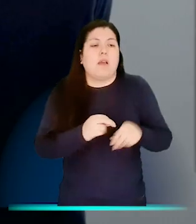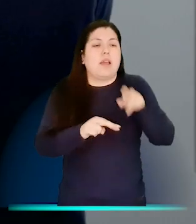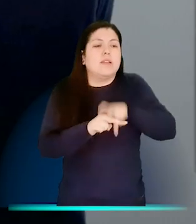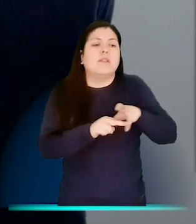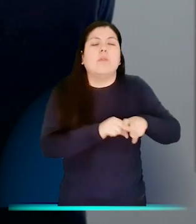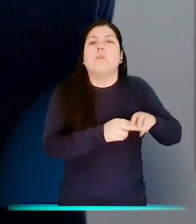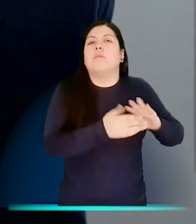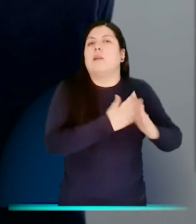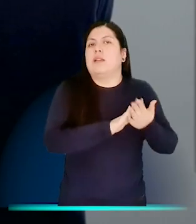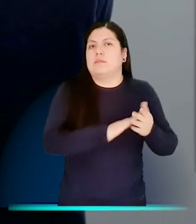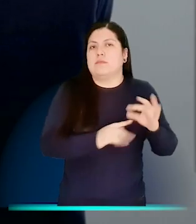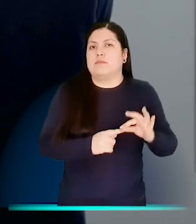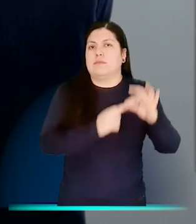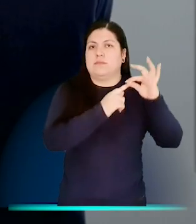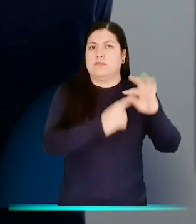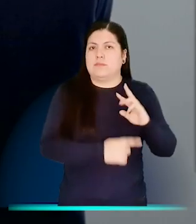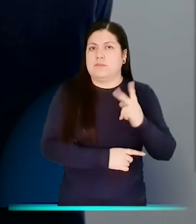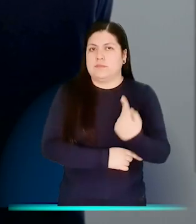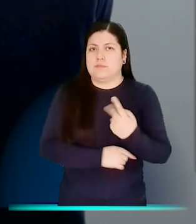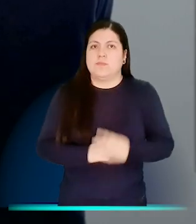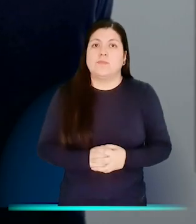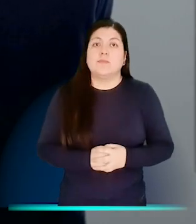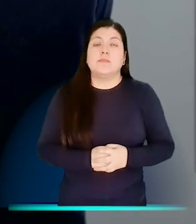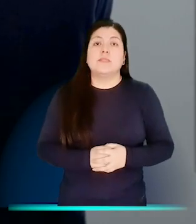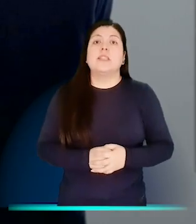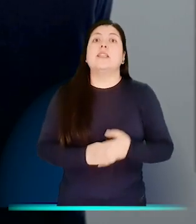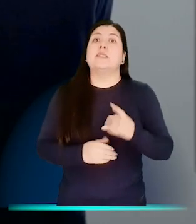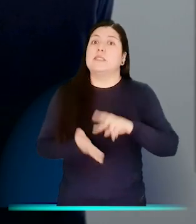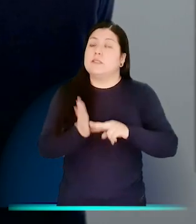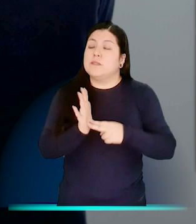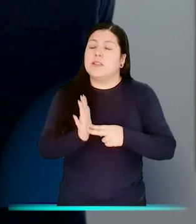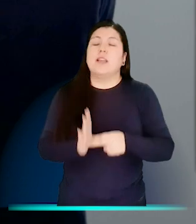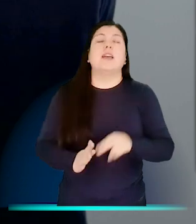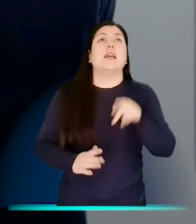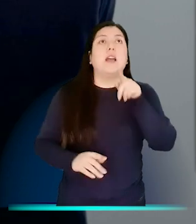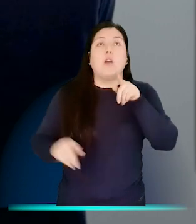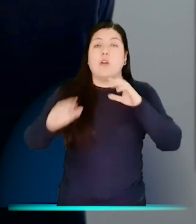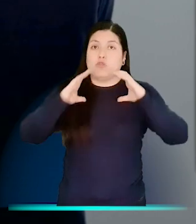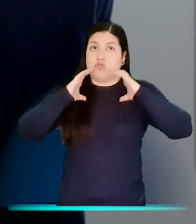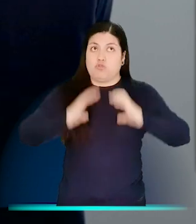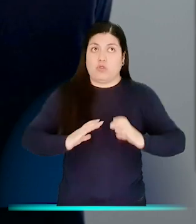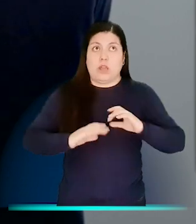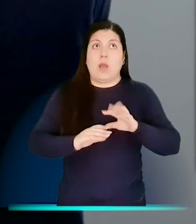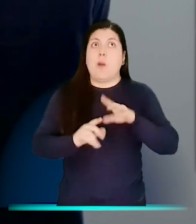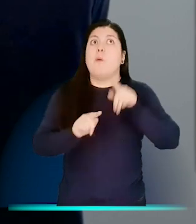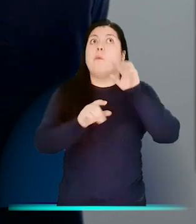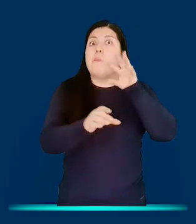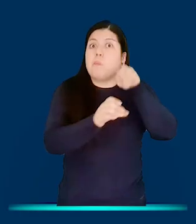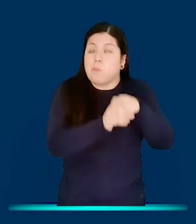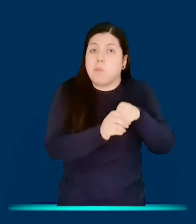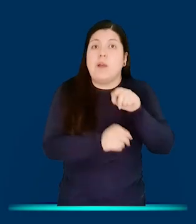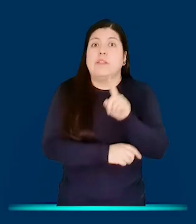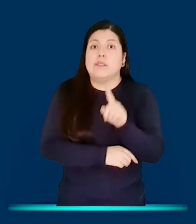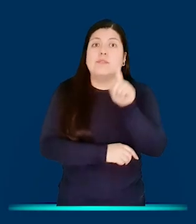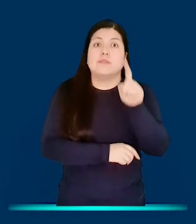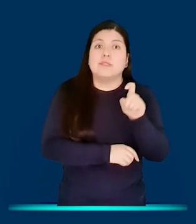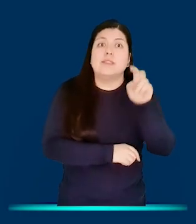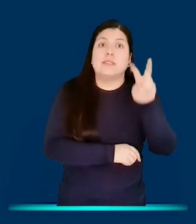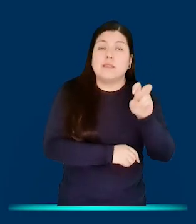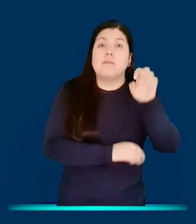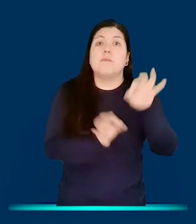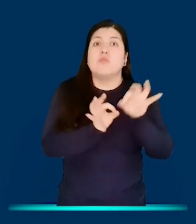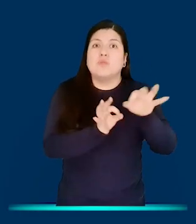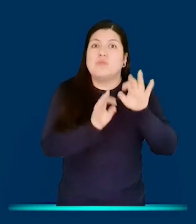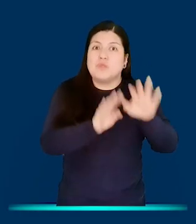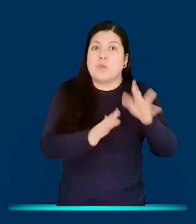y adicionalmente, si así lo desean, pueden votar por la circunscripción transitoria especial de paz. Es decir, los ciudadanos de